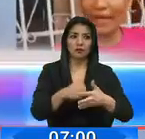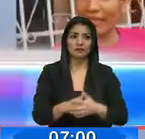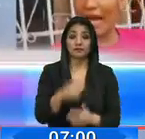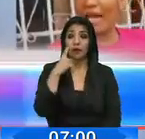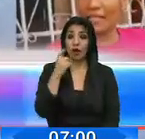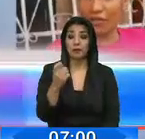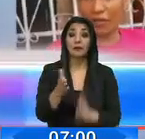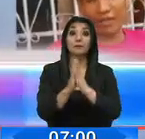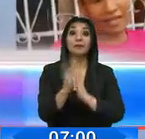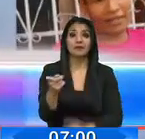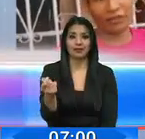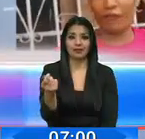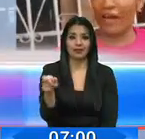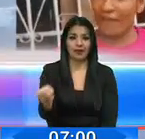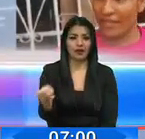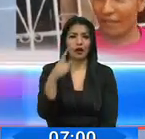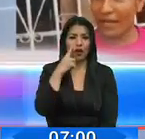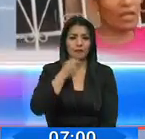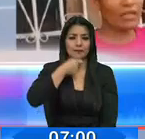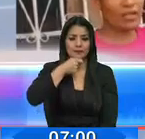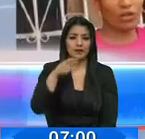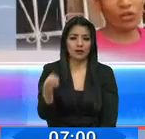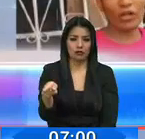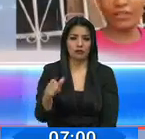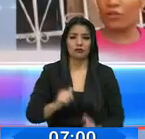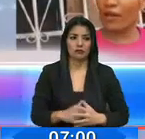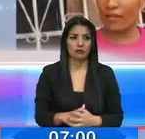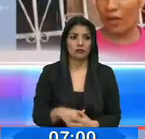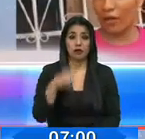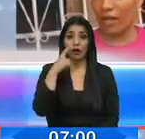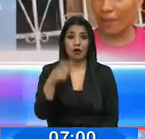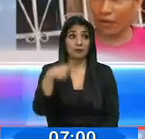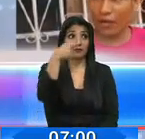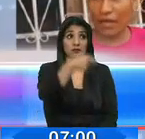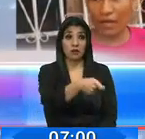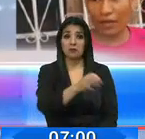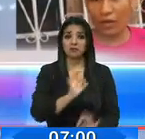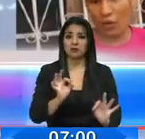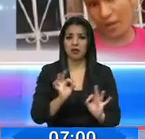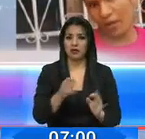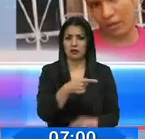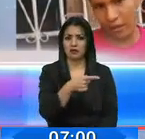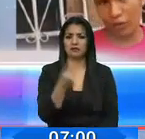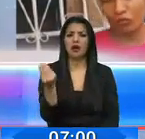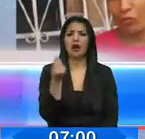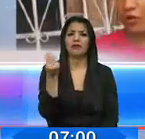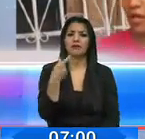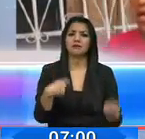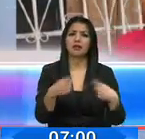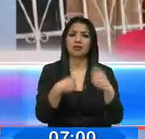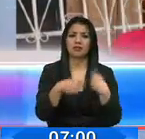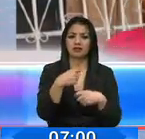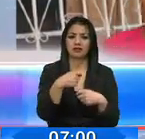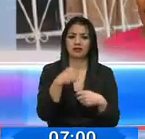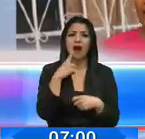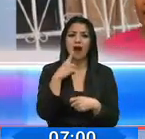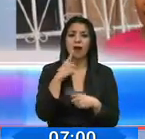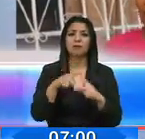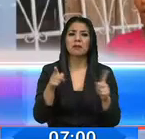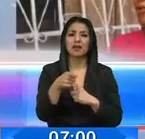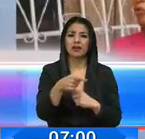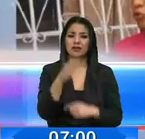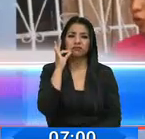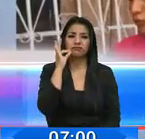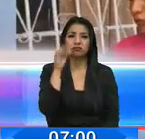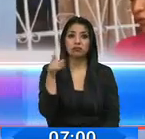pidiendo plata al señor que en este caso fue la víctima. El señor no accedió a darle lo que le pidió el joven que es consumidor, entonces el